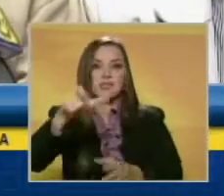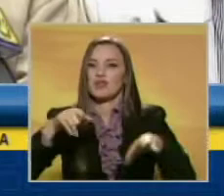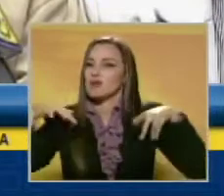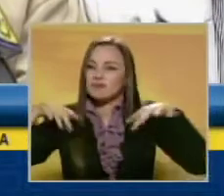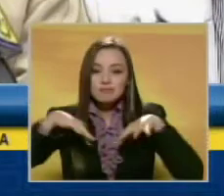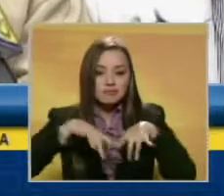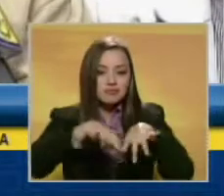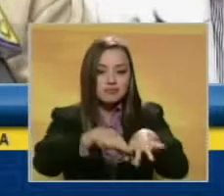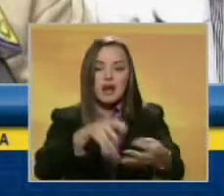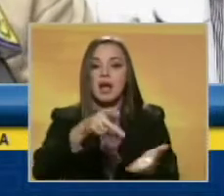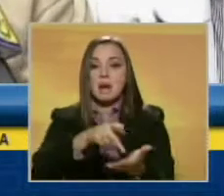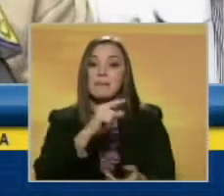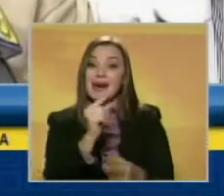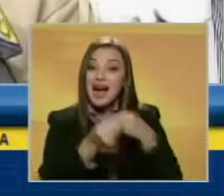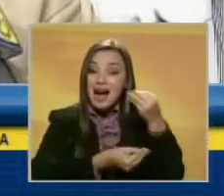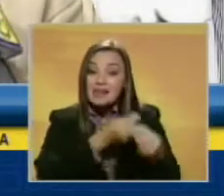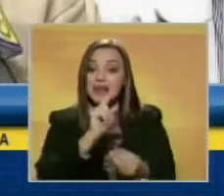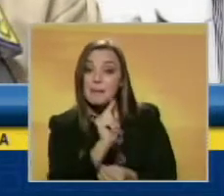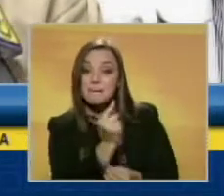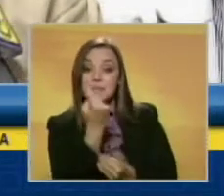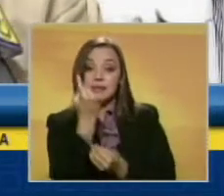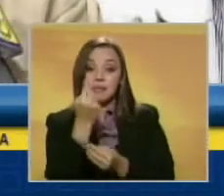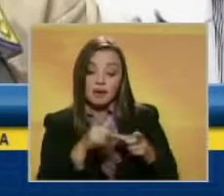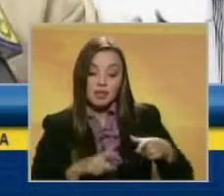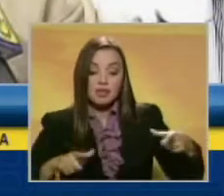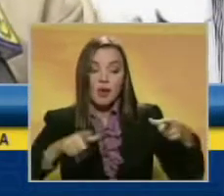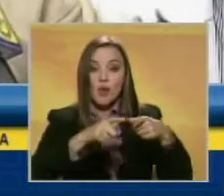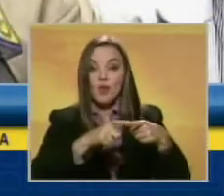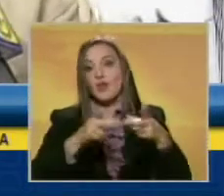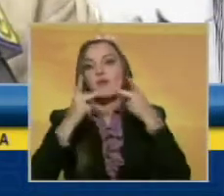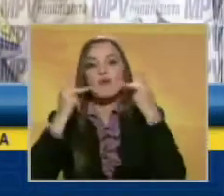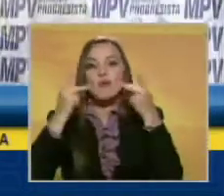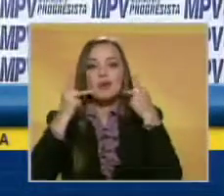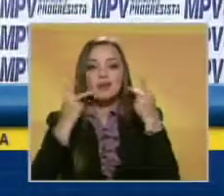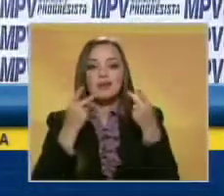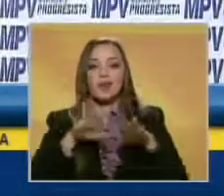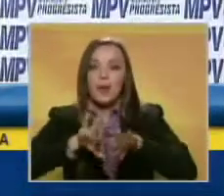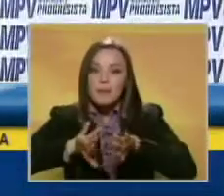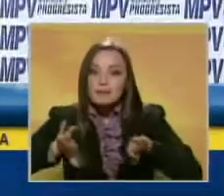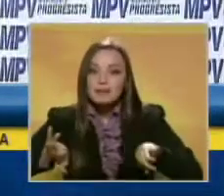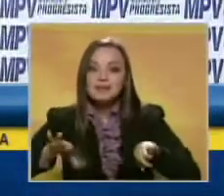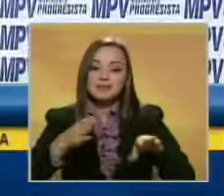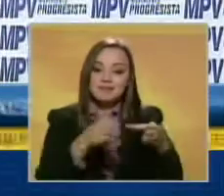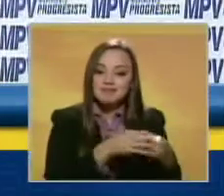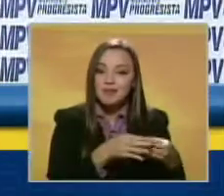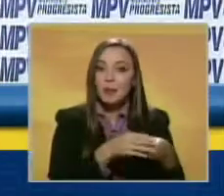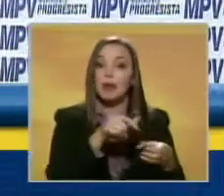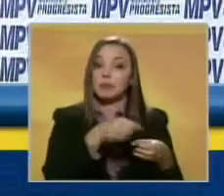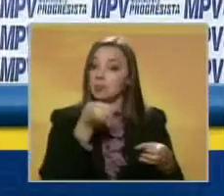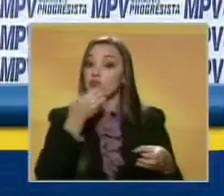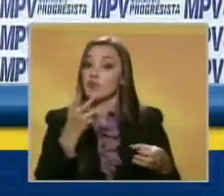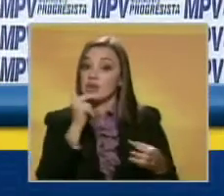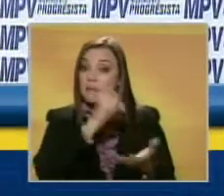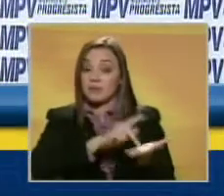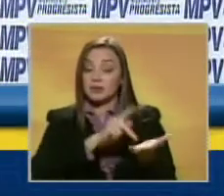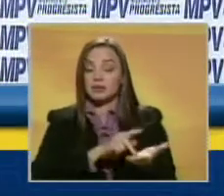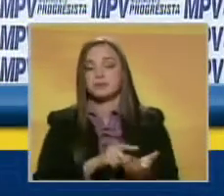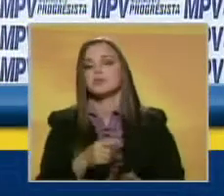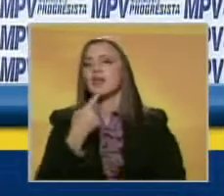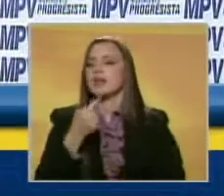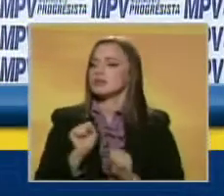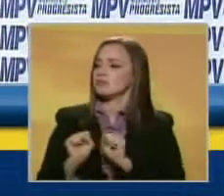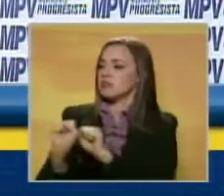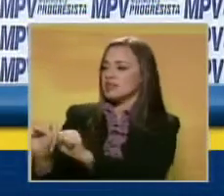unas primarias internas de un sector de la política venezolana. Desde el movimiento progresista rechazan que el